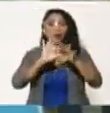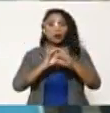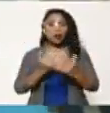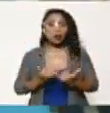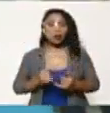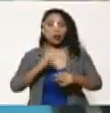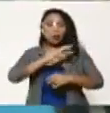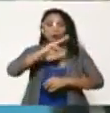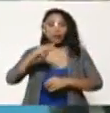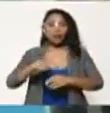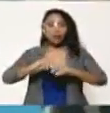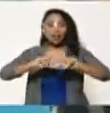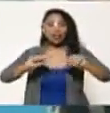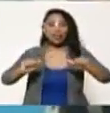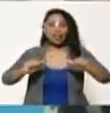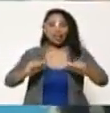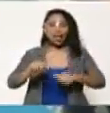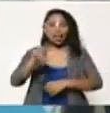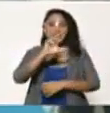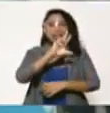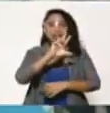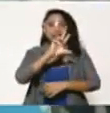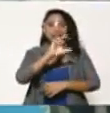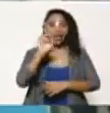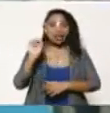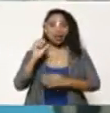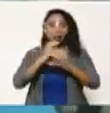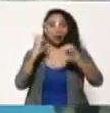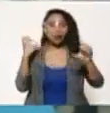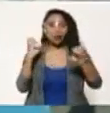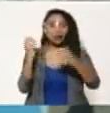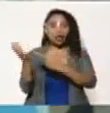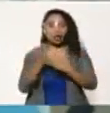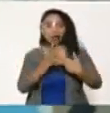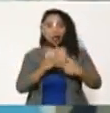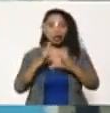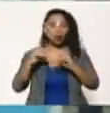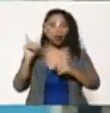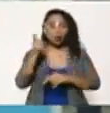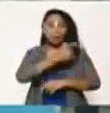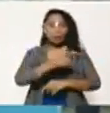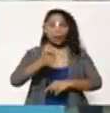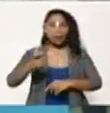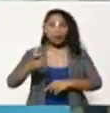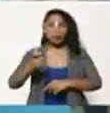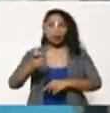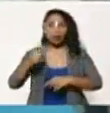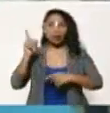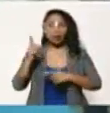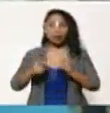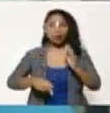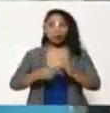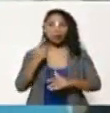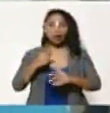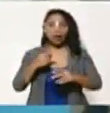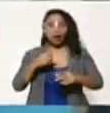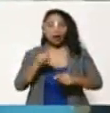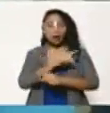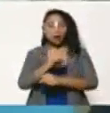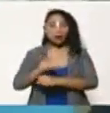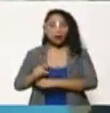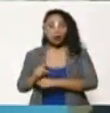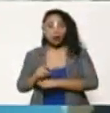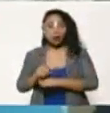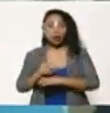mar con la tierra porque hay más de 30 autobuses recibiendo a todos estos compatriotas y una vez cumplan el procedimiento de seguridad de